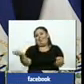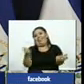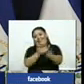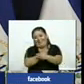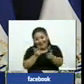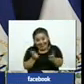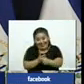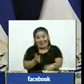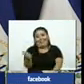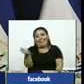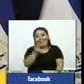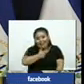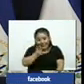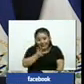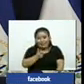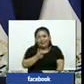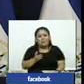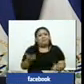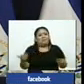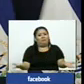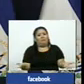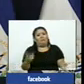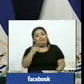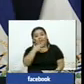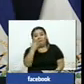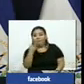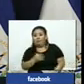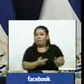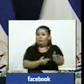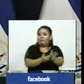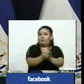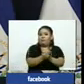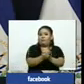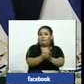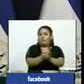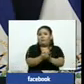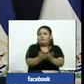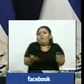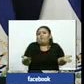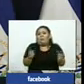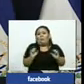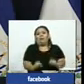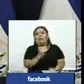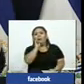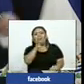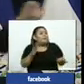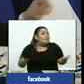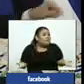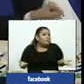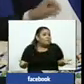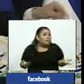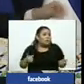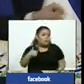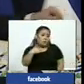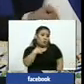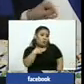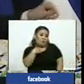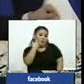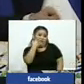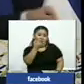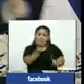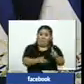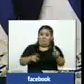riéndose y en carcajadas. Pues sinceramente, ¿qué puedo decir? Yo ahí vi al